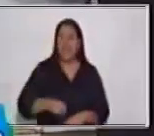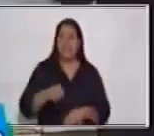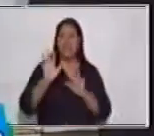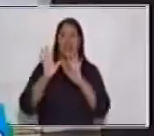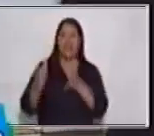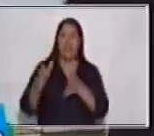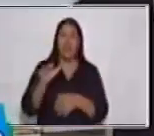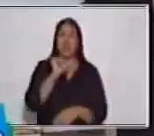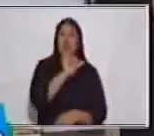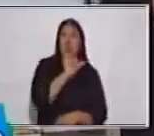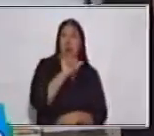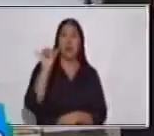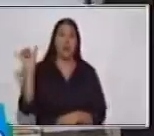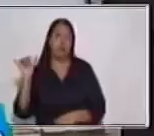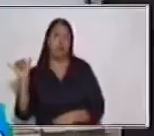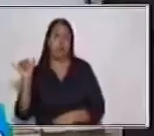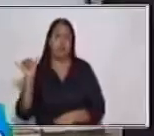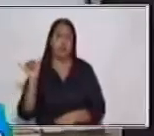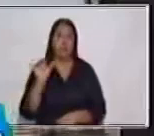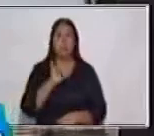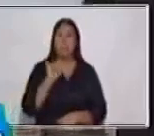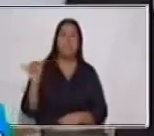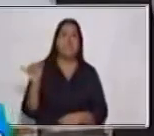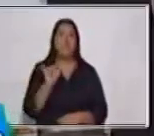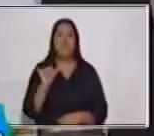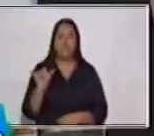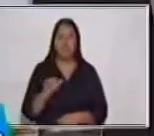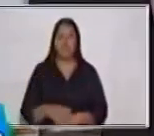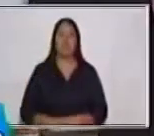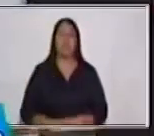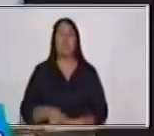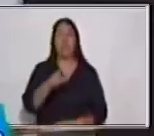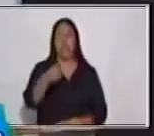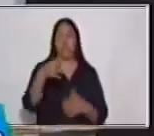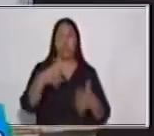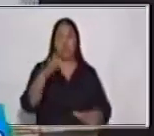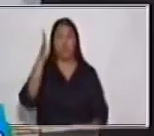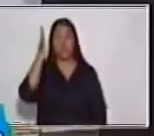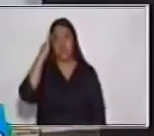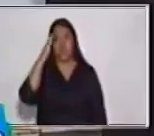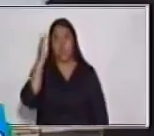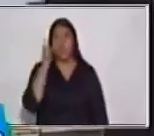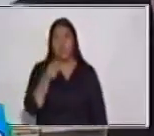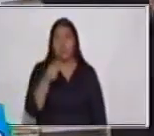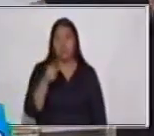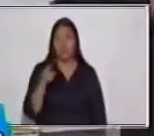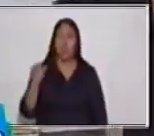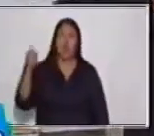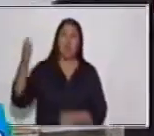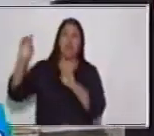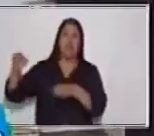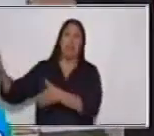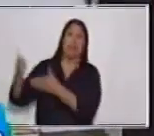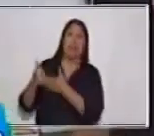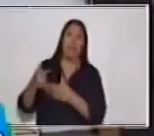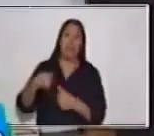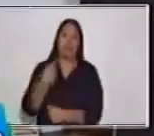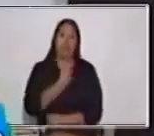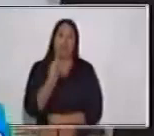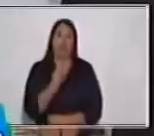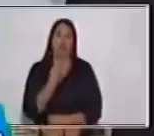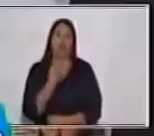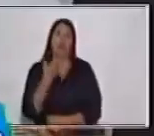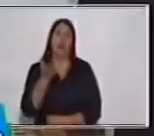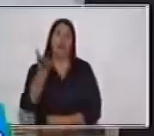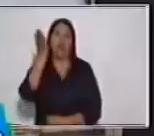otro. Y ahí usted ya sabe, aunque no haya nadie con usted que esté verificando, que la